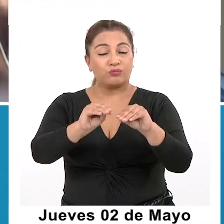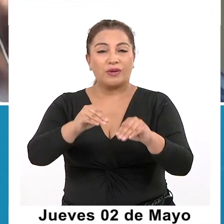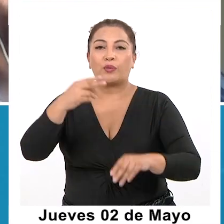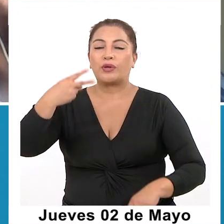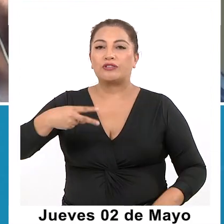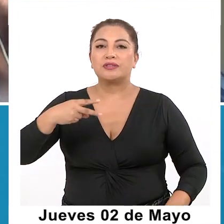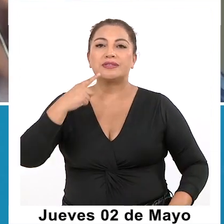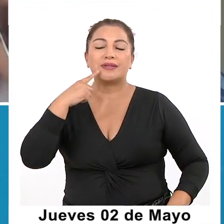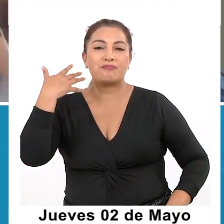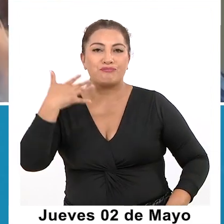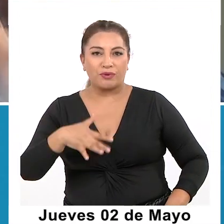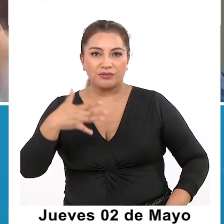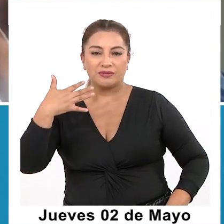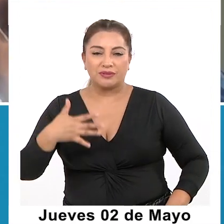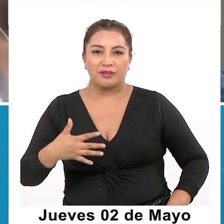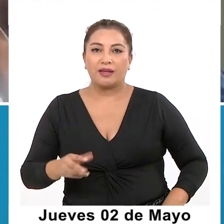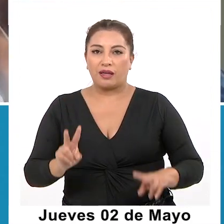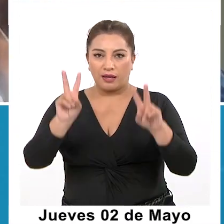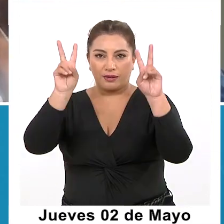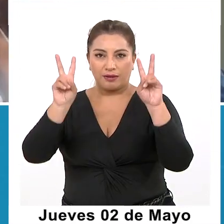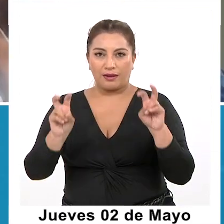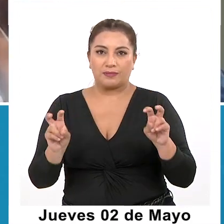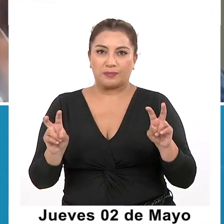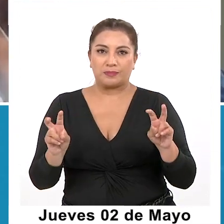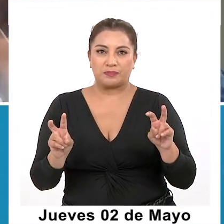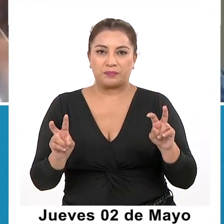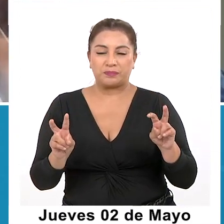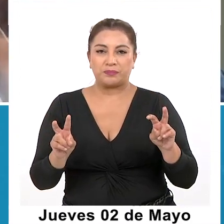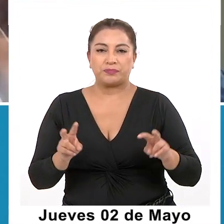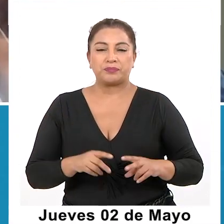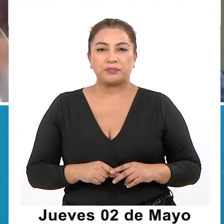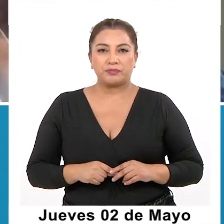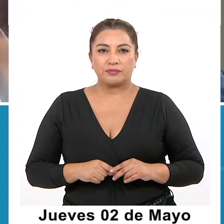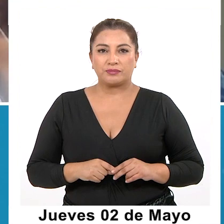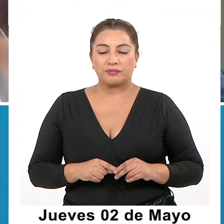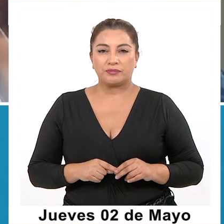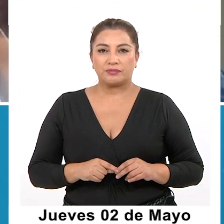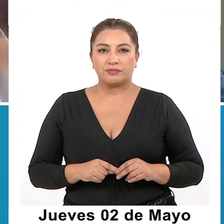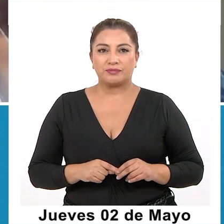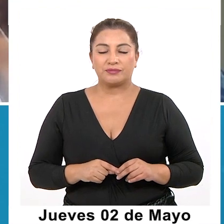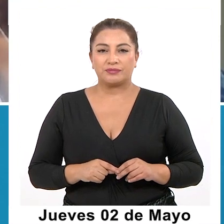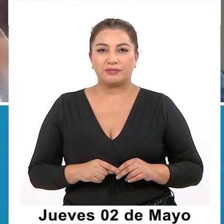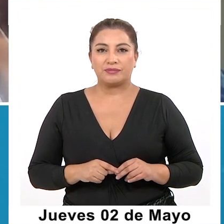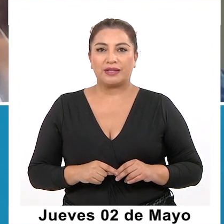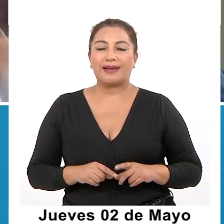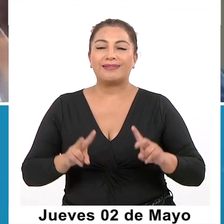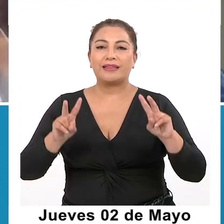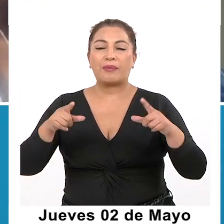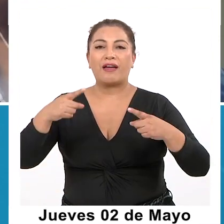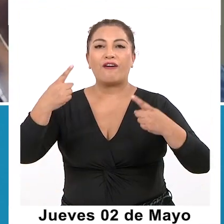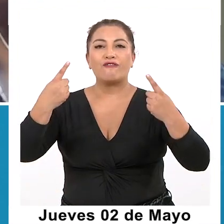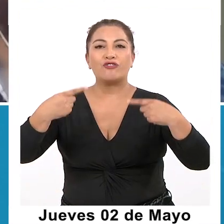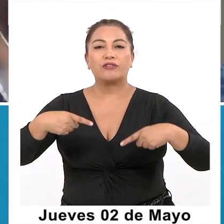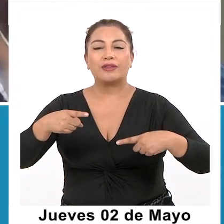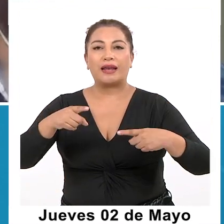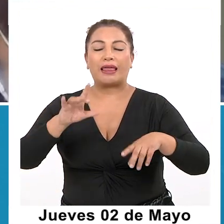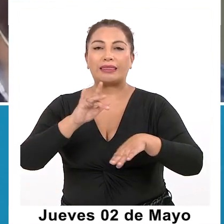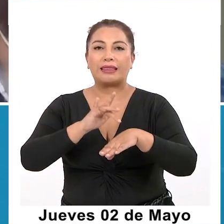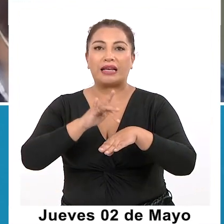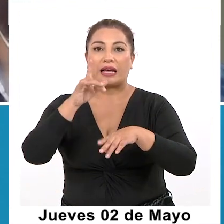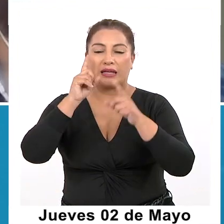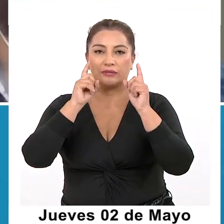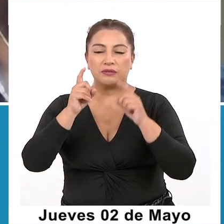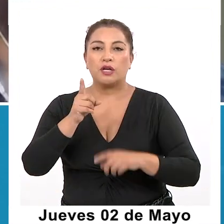comunidad enmarcada en este en este en este acierto de fronteras críticas nosotros como